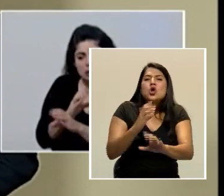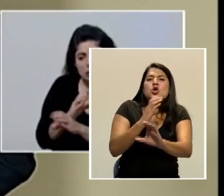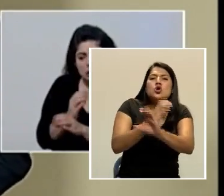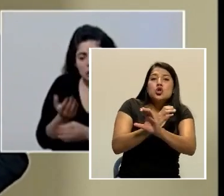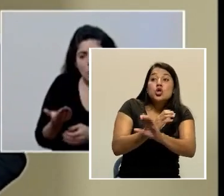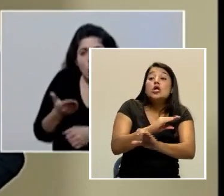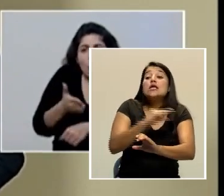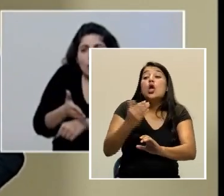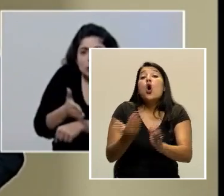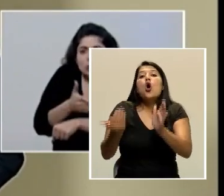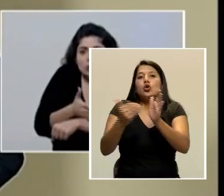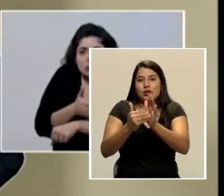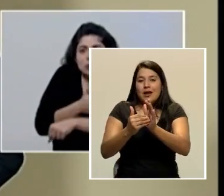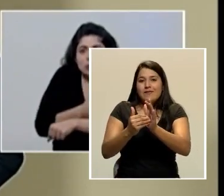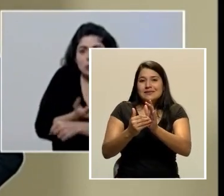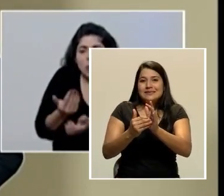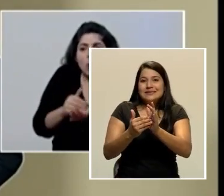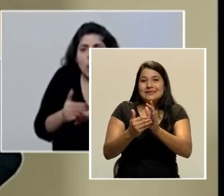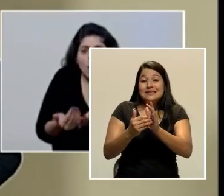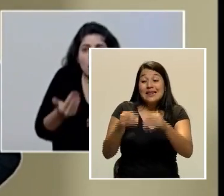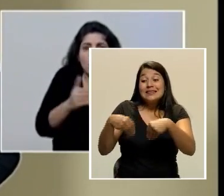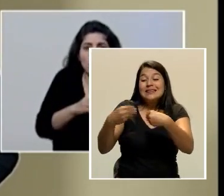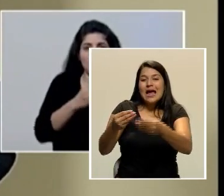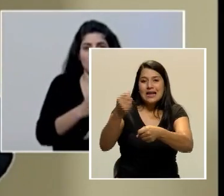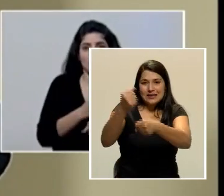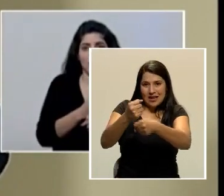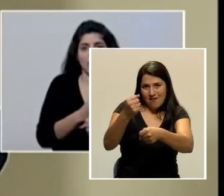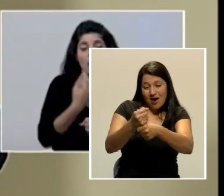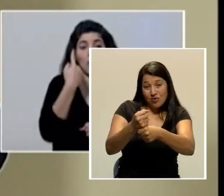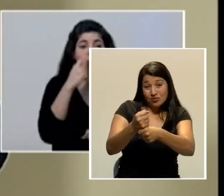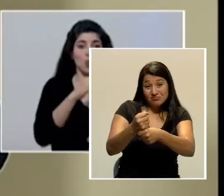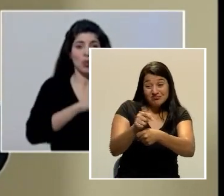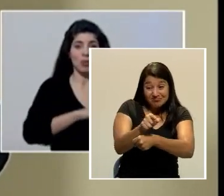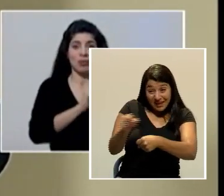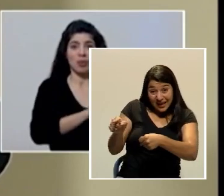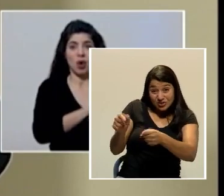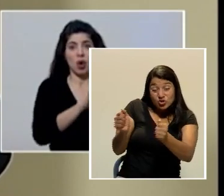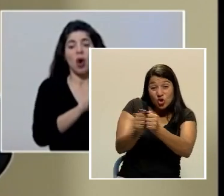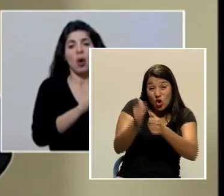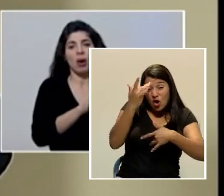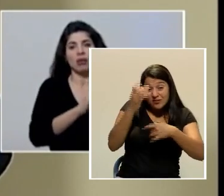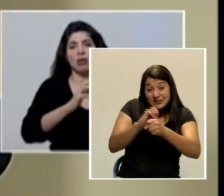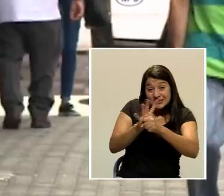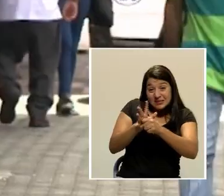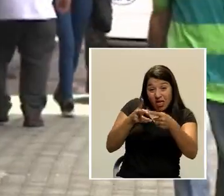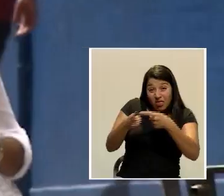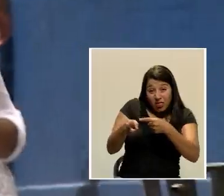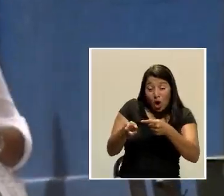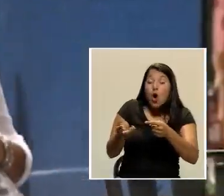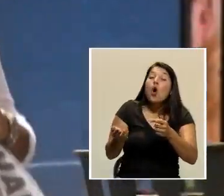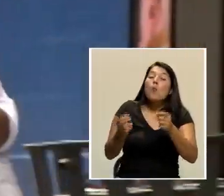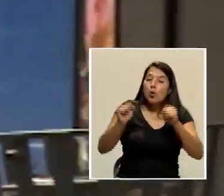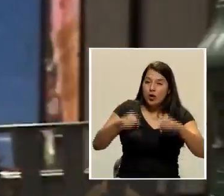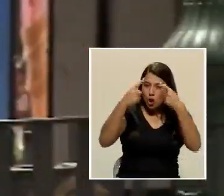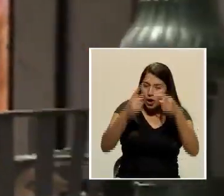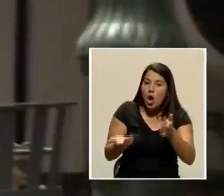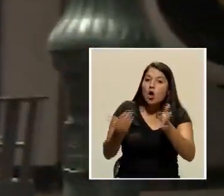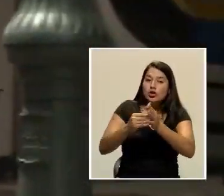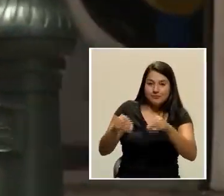para afrontar esta circunstancia, tanto para proteger la salud y la vida de las personas, como